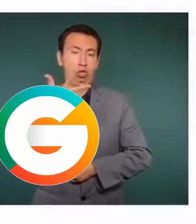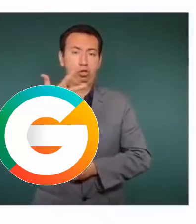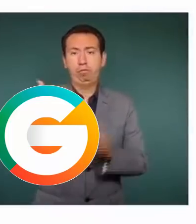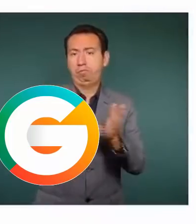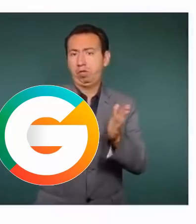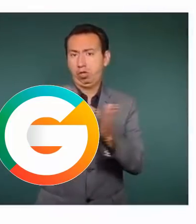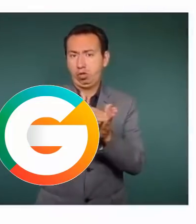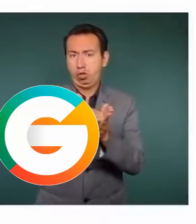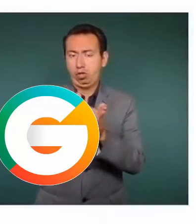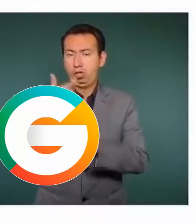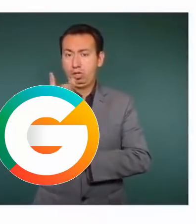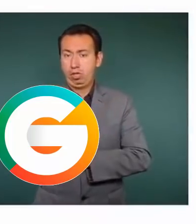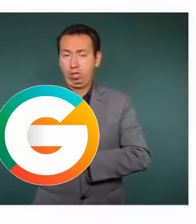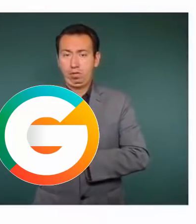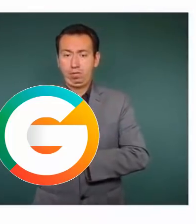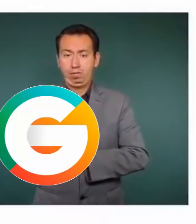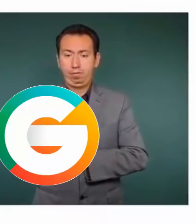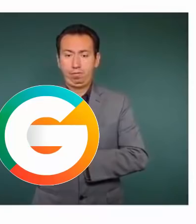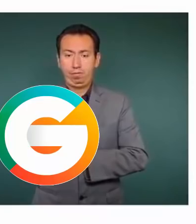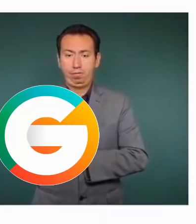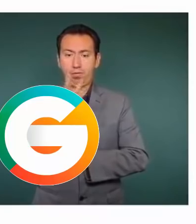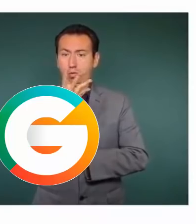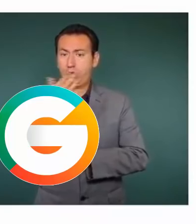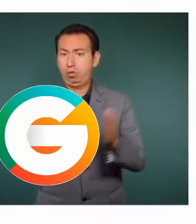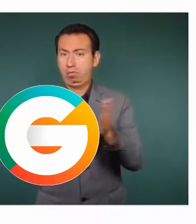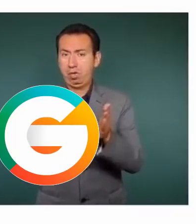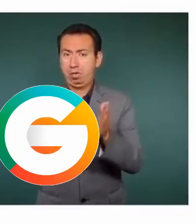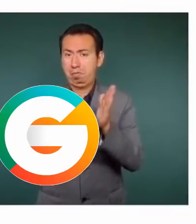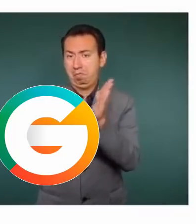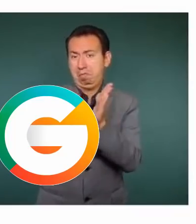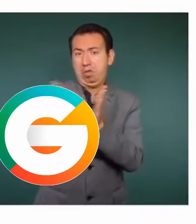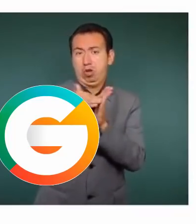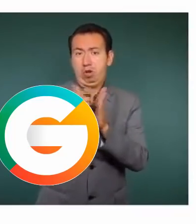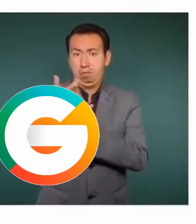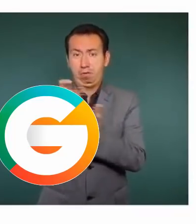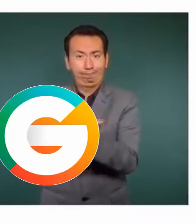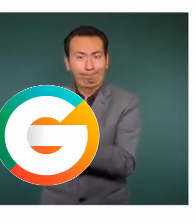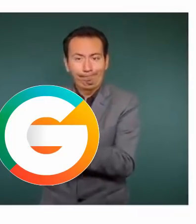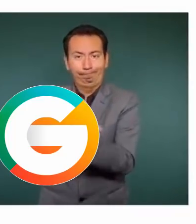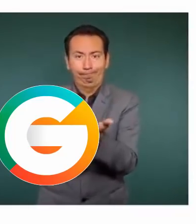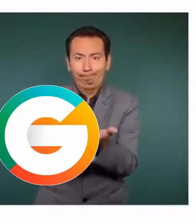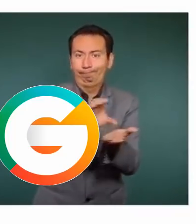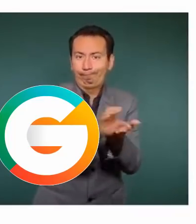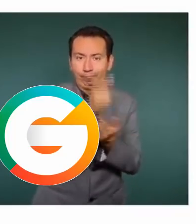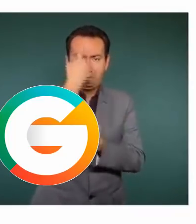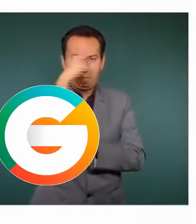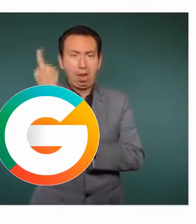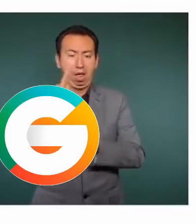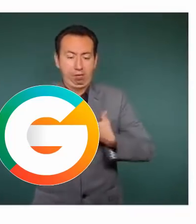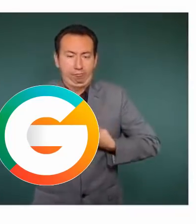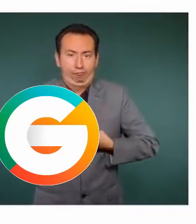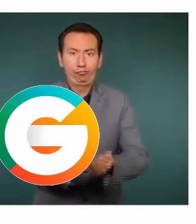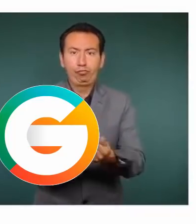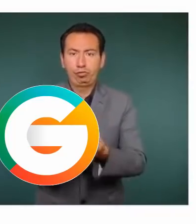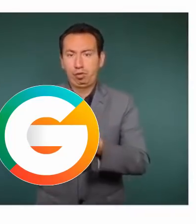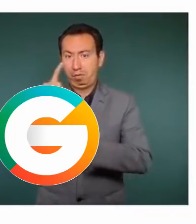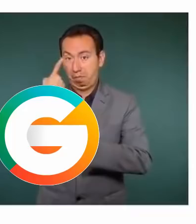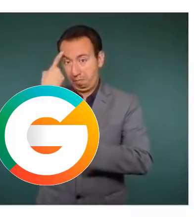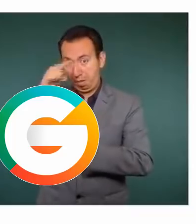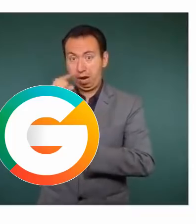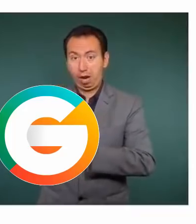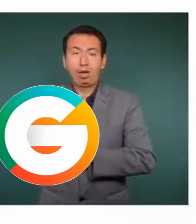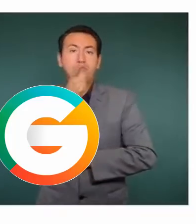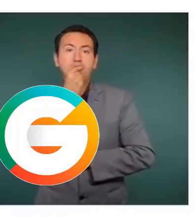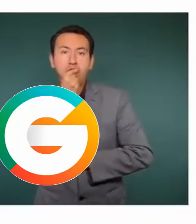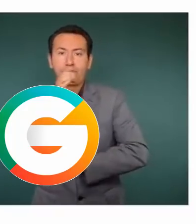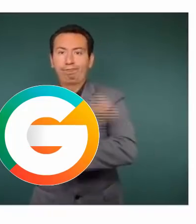el Fortamun un poquito más de 4,000 millones de pesos. Esto va enfocado a fortalecer las estructuras de